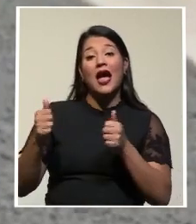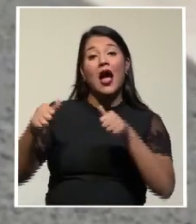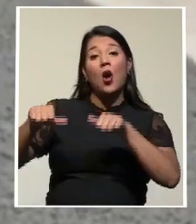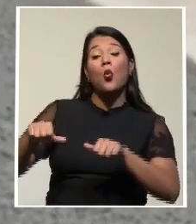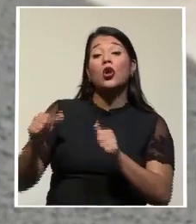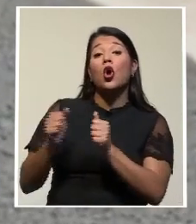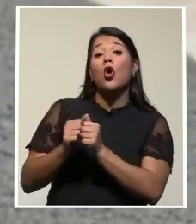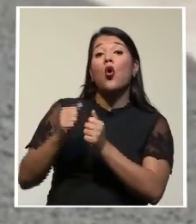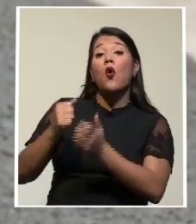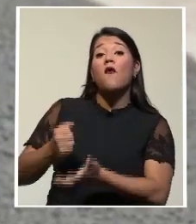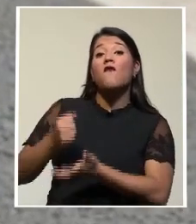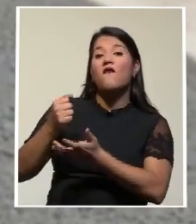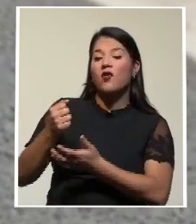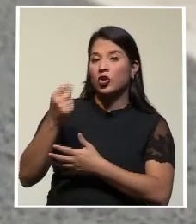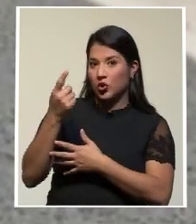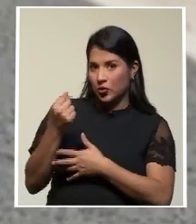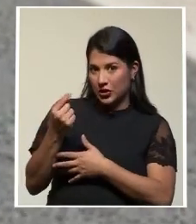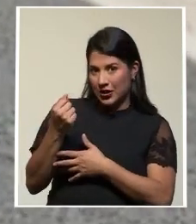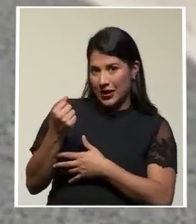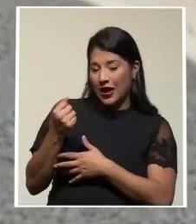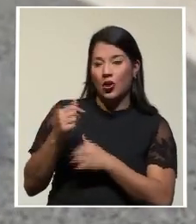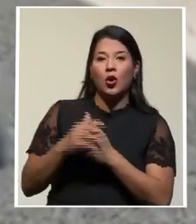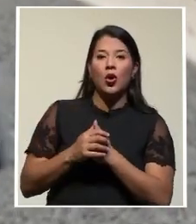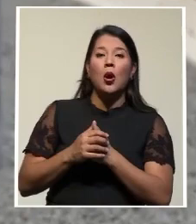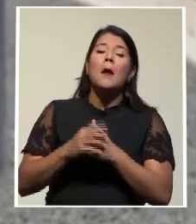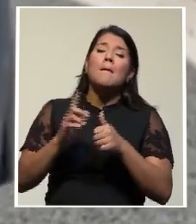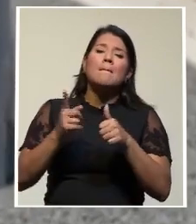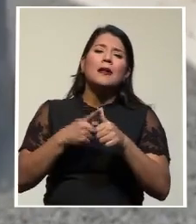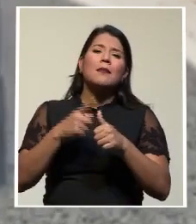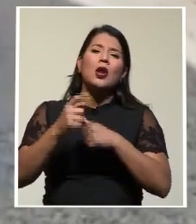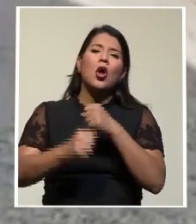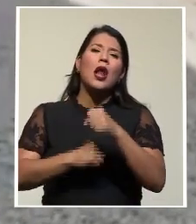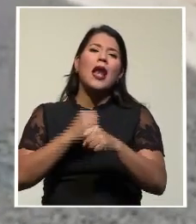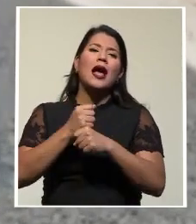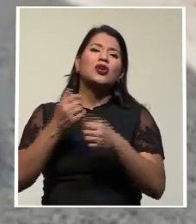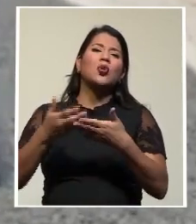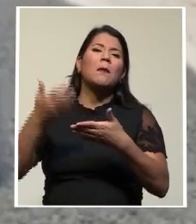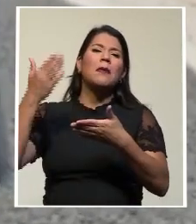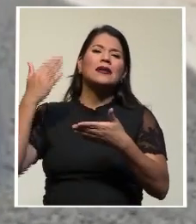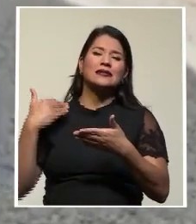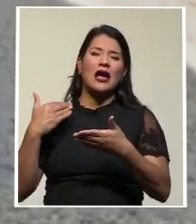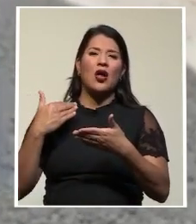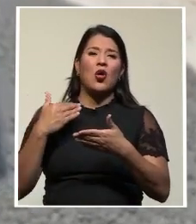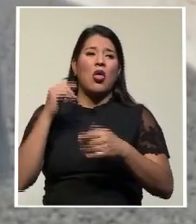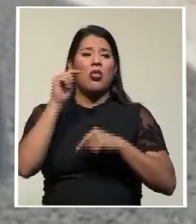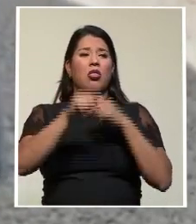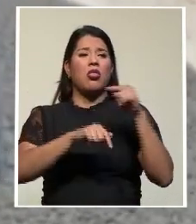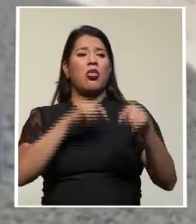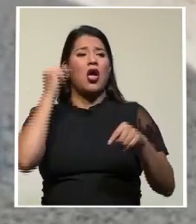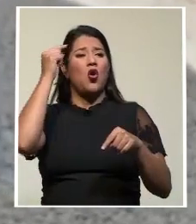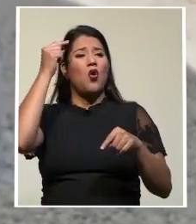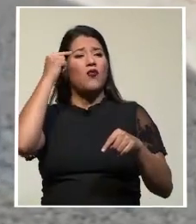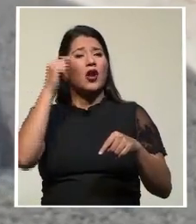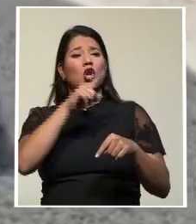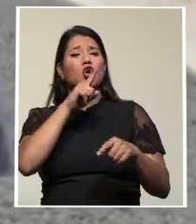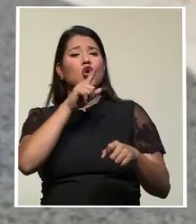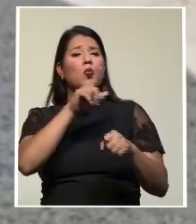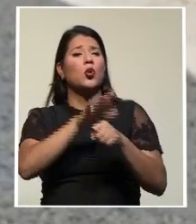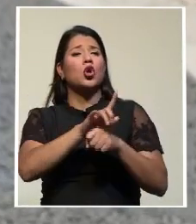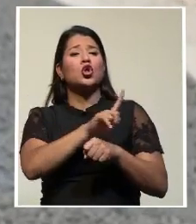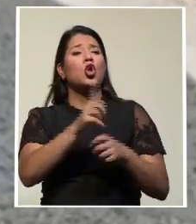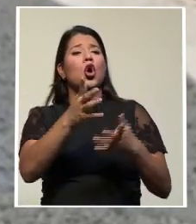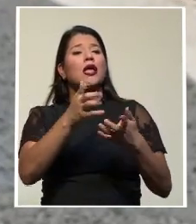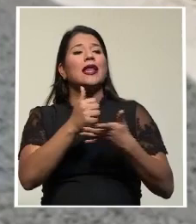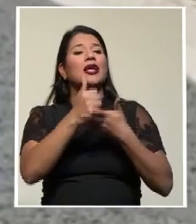año pasado, lo que se acusaba es que el gobierno no estaba comprometido, no quería ayudar a las finanzas públicas. En enero de este año se llegó a un